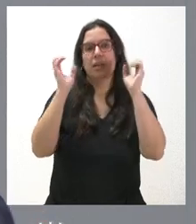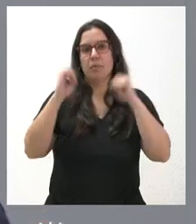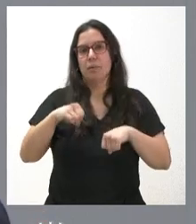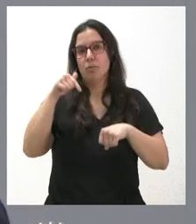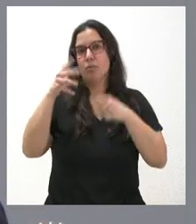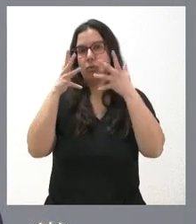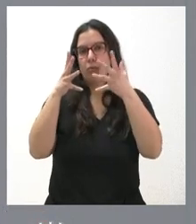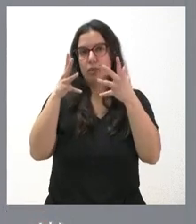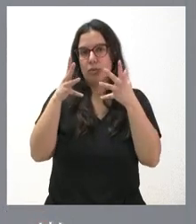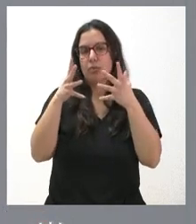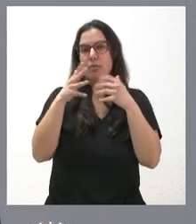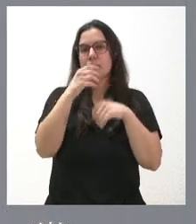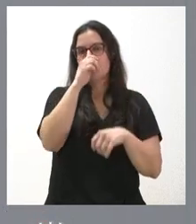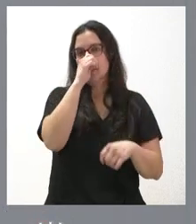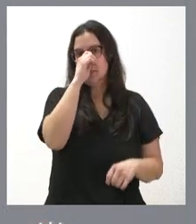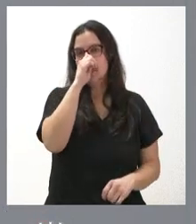consejo de